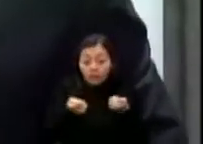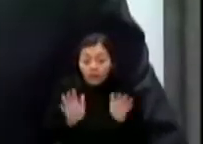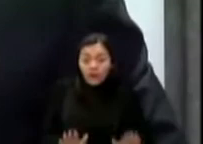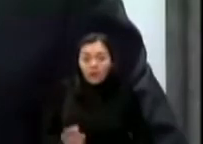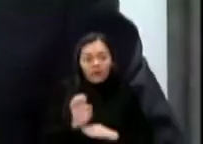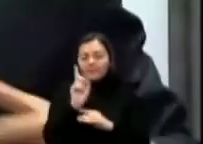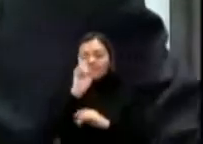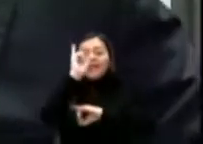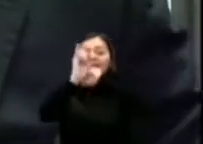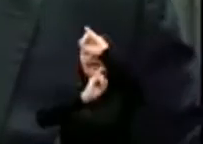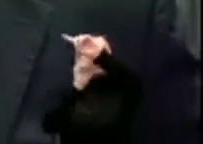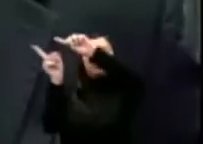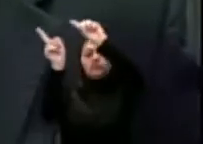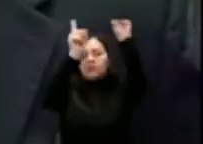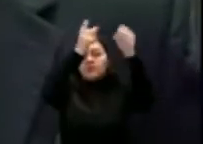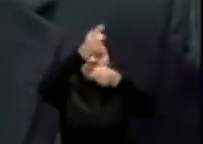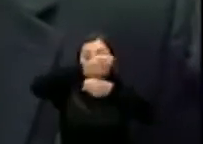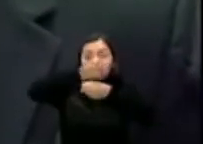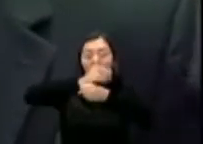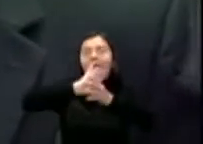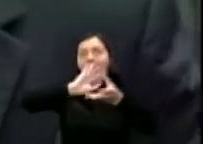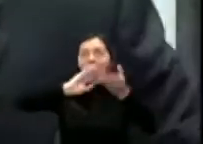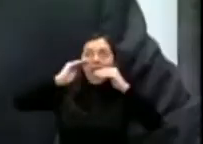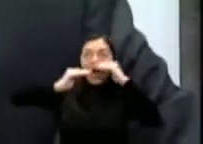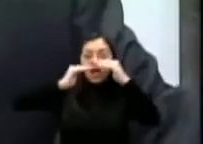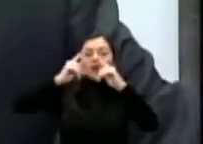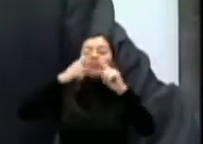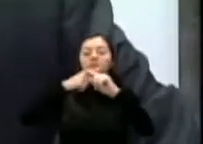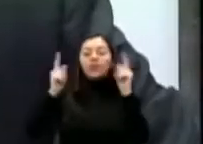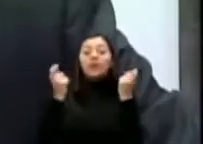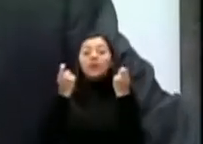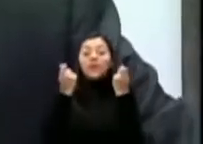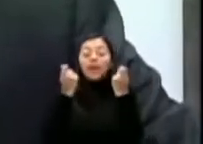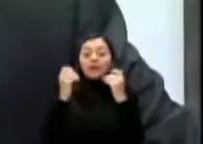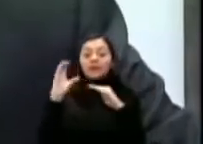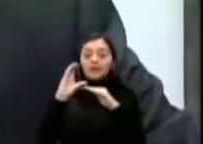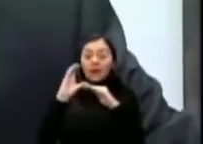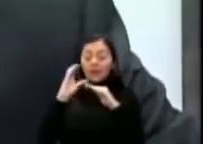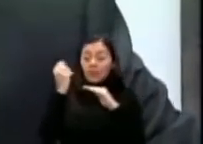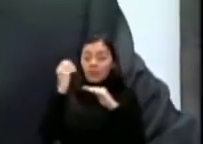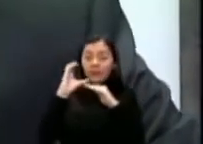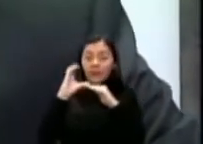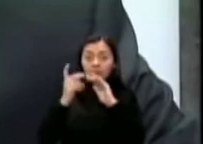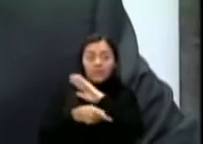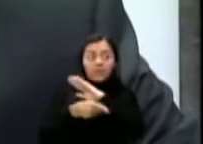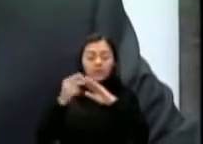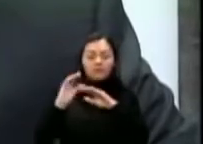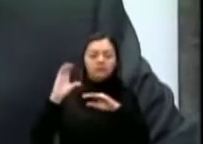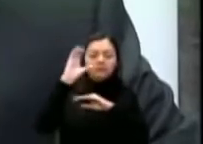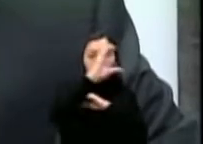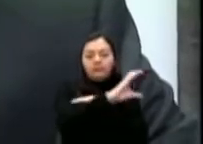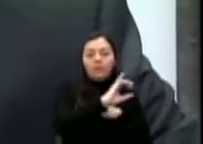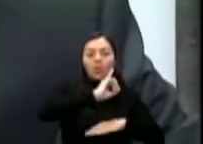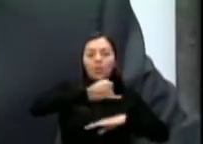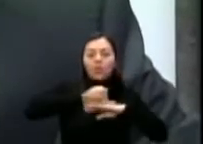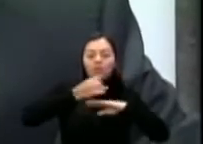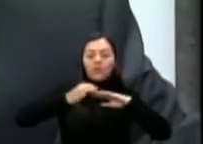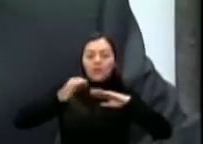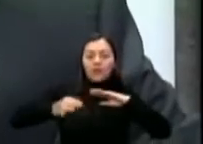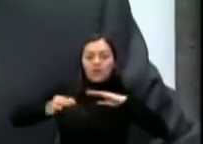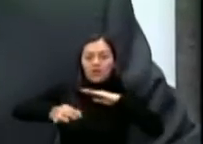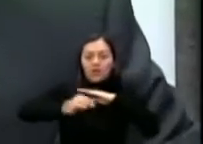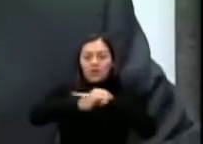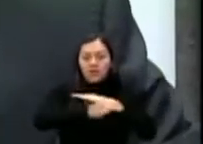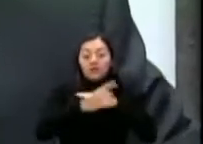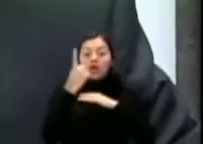ecuatorianos pero respuestas efectivas los recursos de corral fueron a las juntas parroquiales más de 11 millones de dólares a 132 juntos parciales